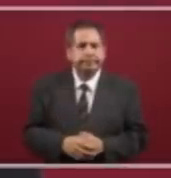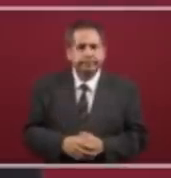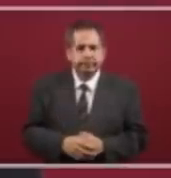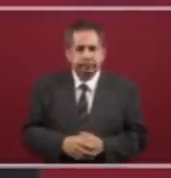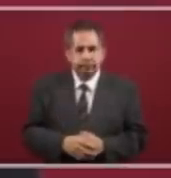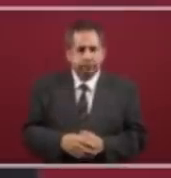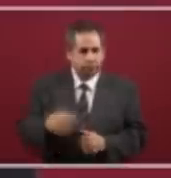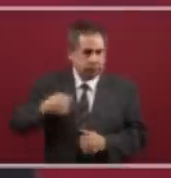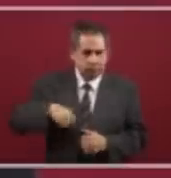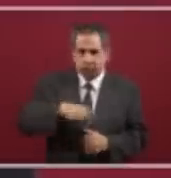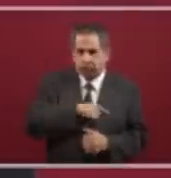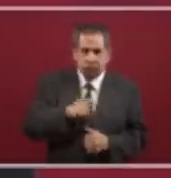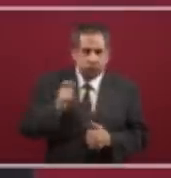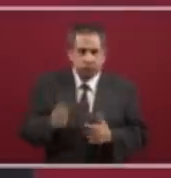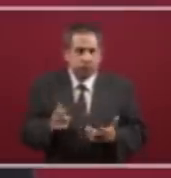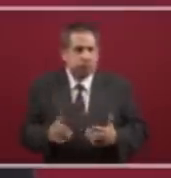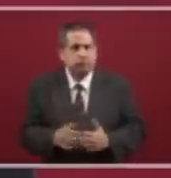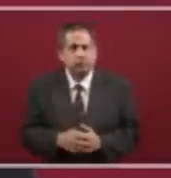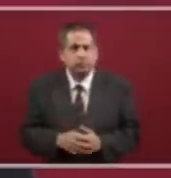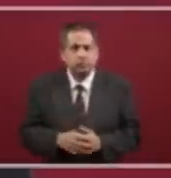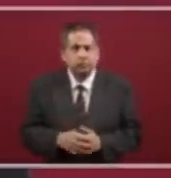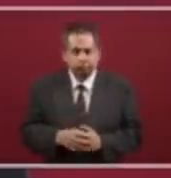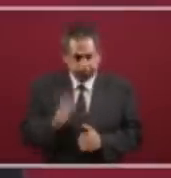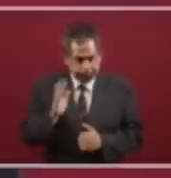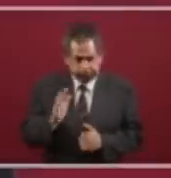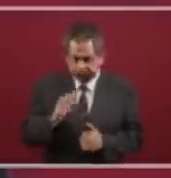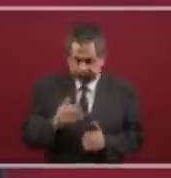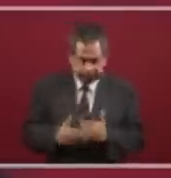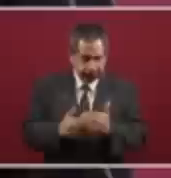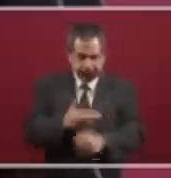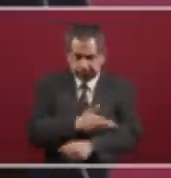estamos ya